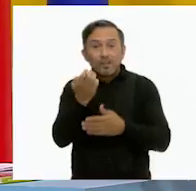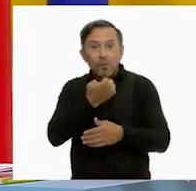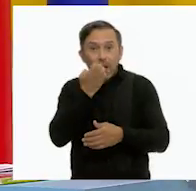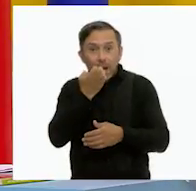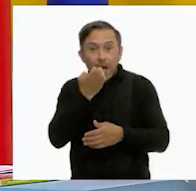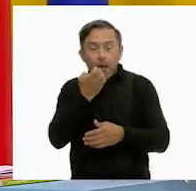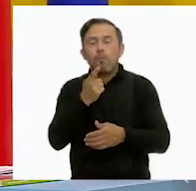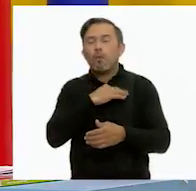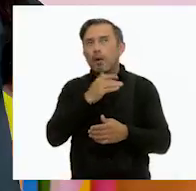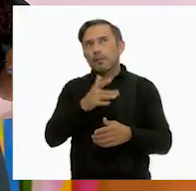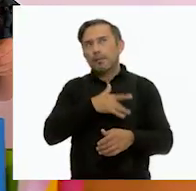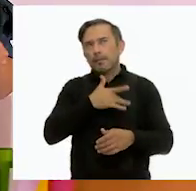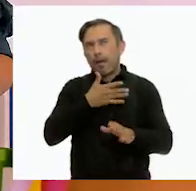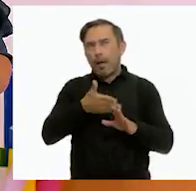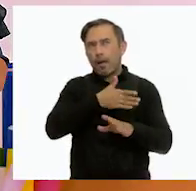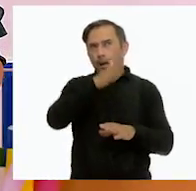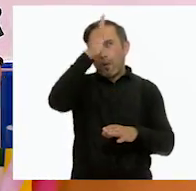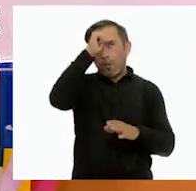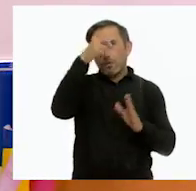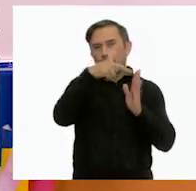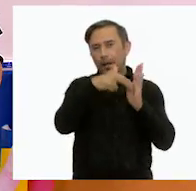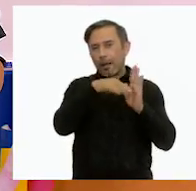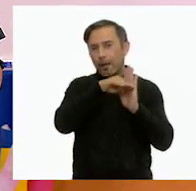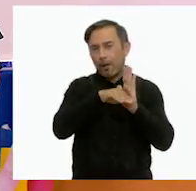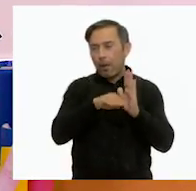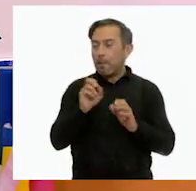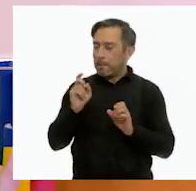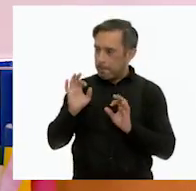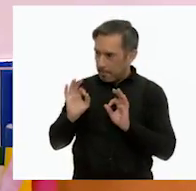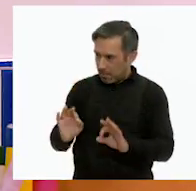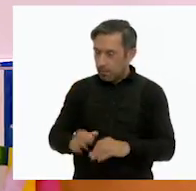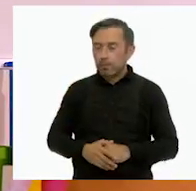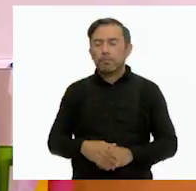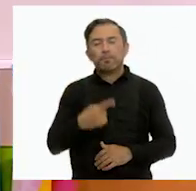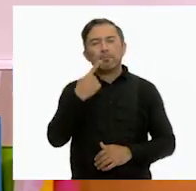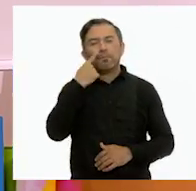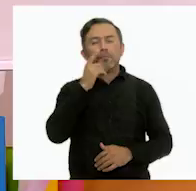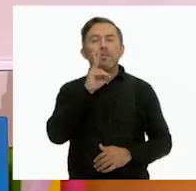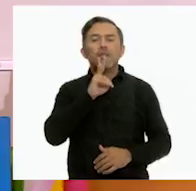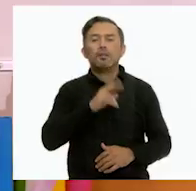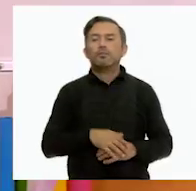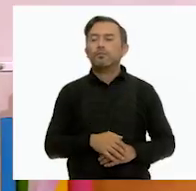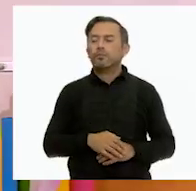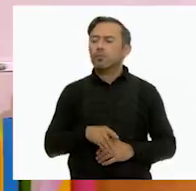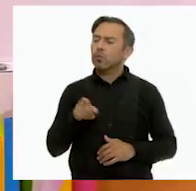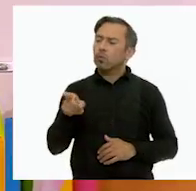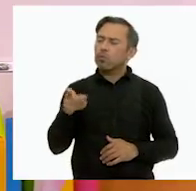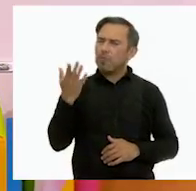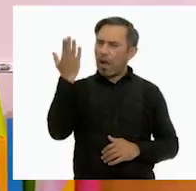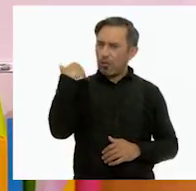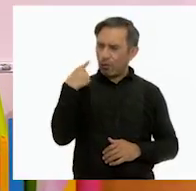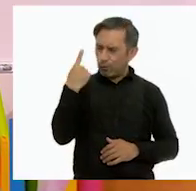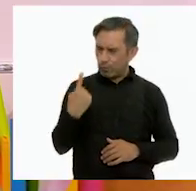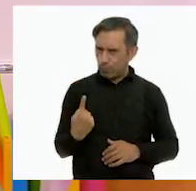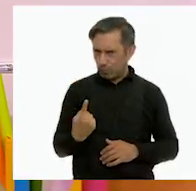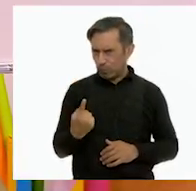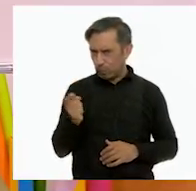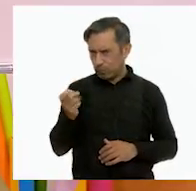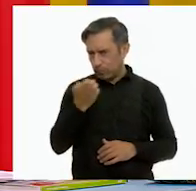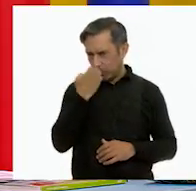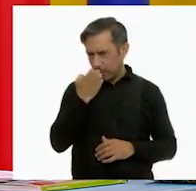Bien, pero ahora vamos a ver, tú en tu... cuando tú estudiabas,